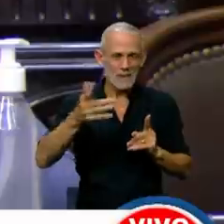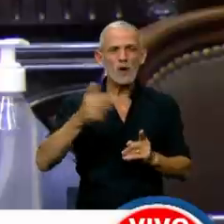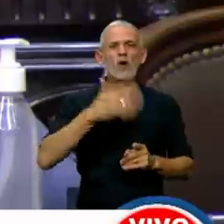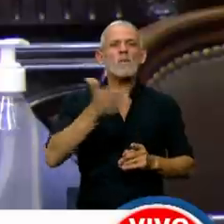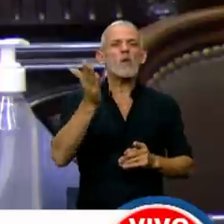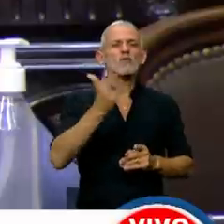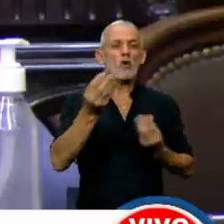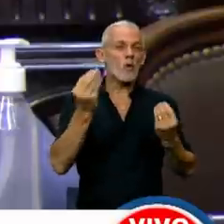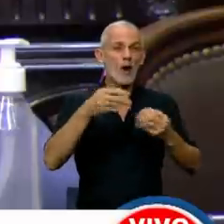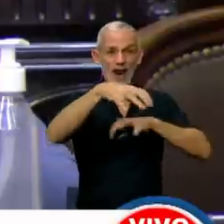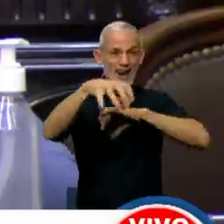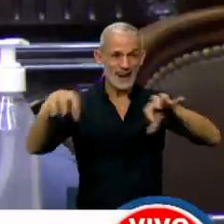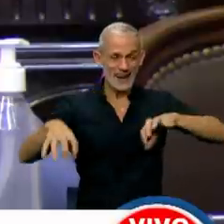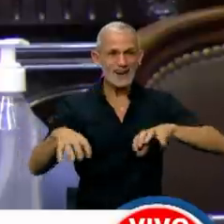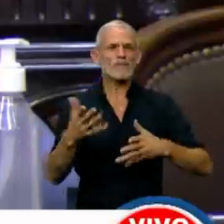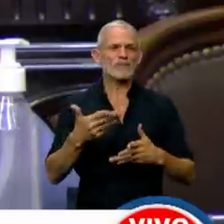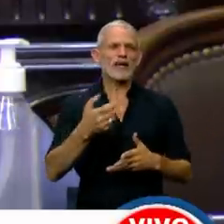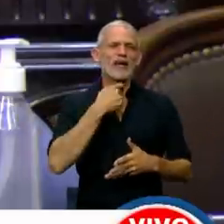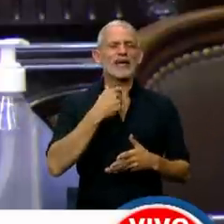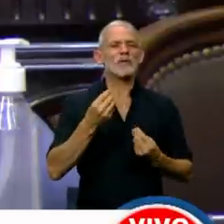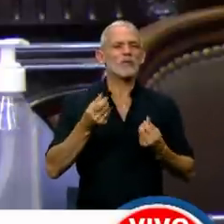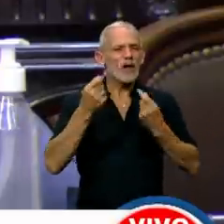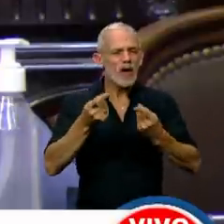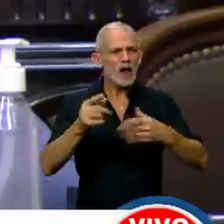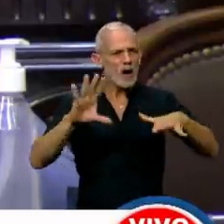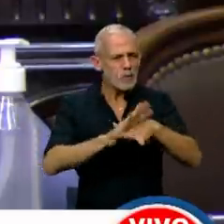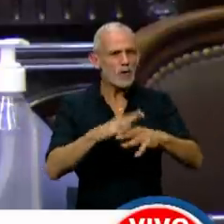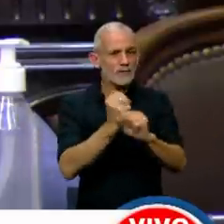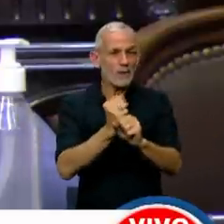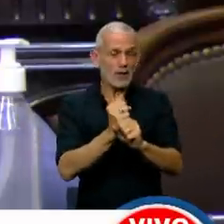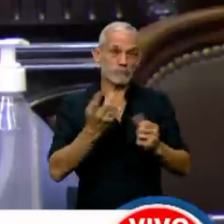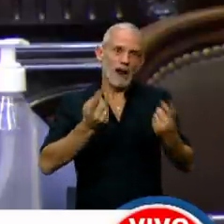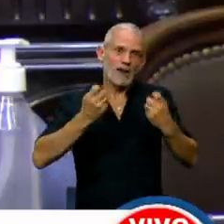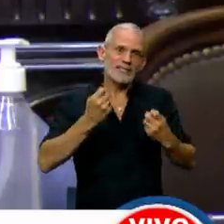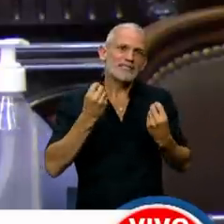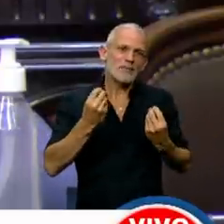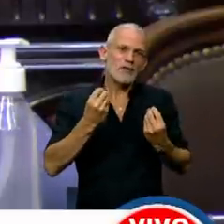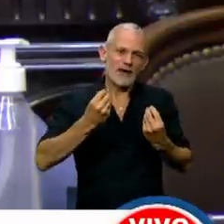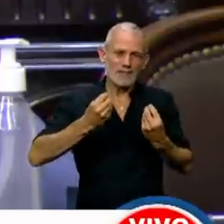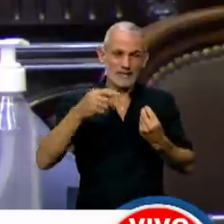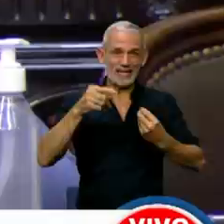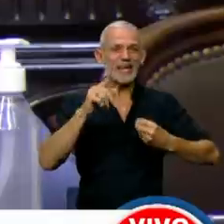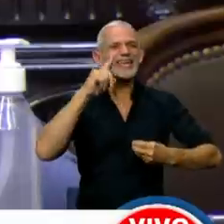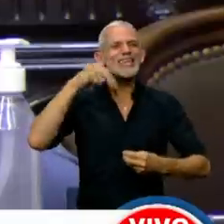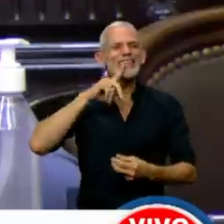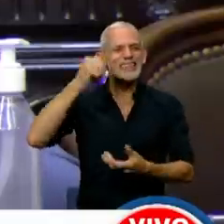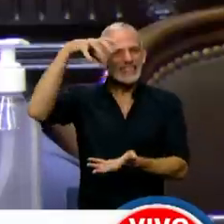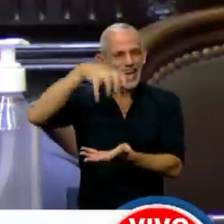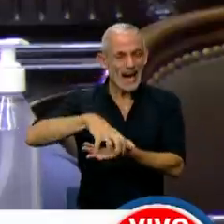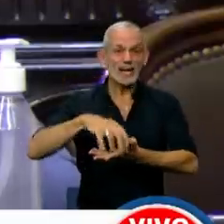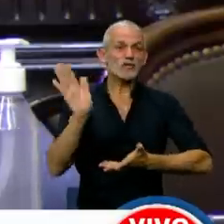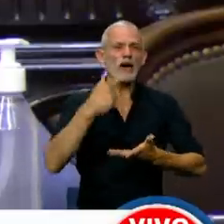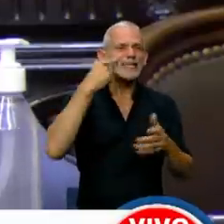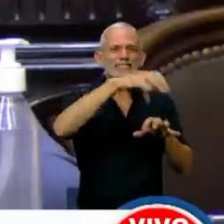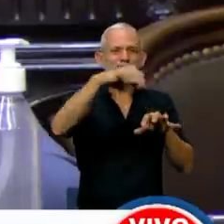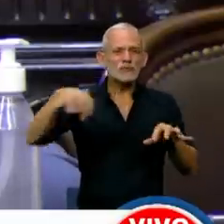producimos en el sector y queremos llevar la eficiencia queremos necesitamos para esto que el inta que todas las